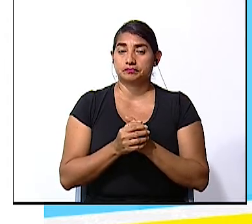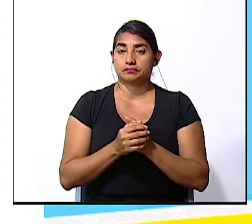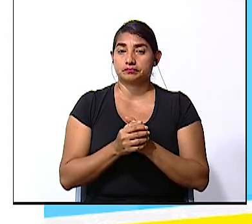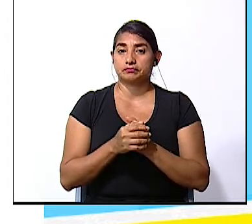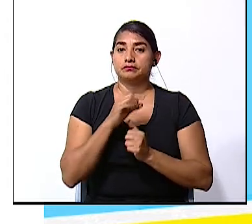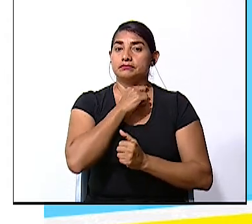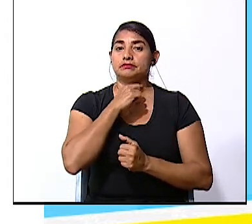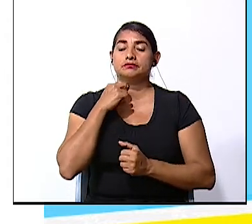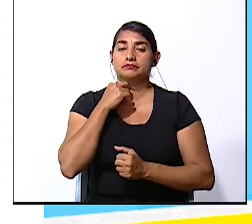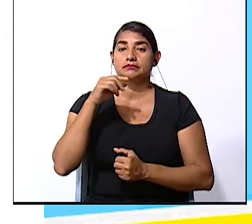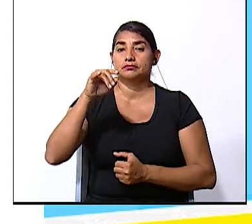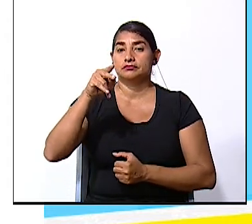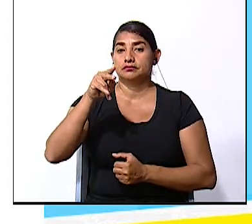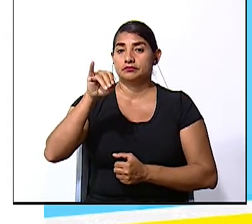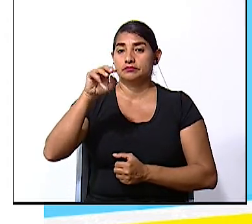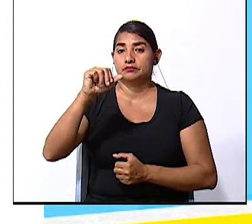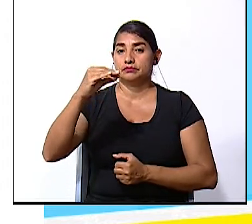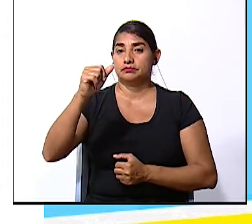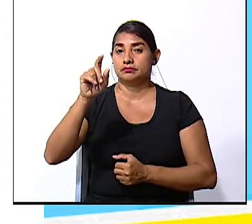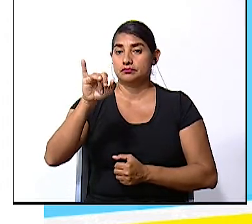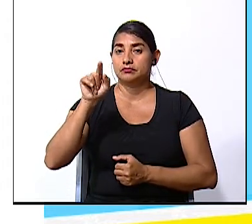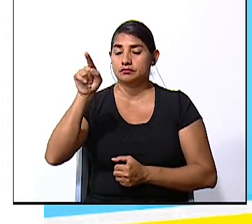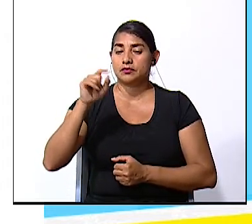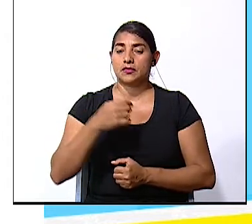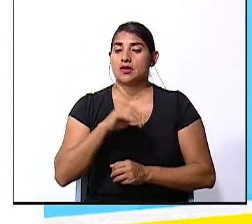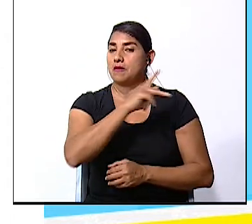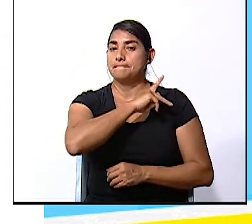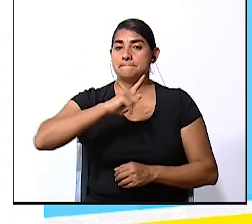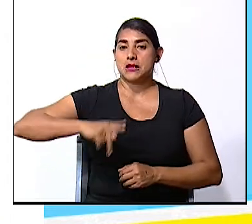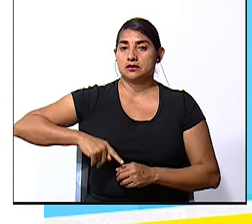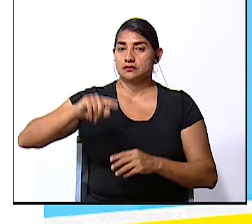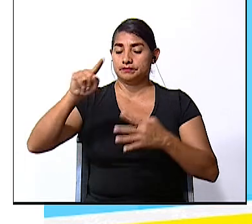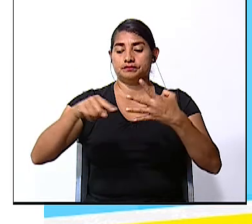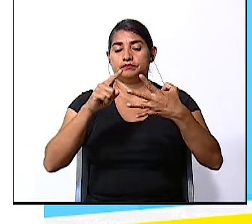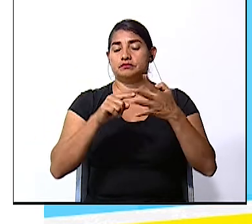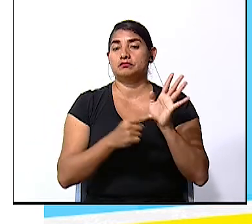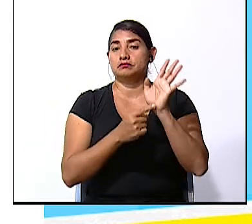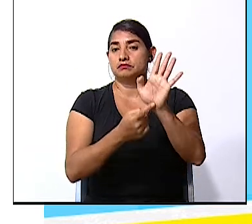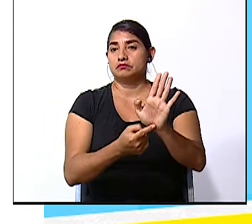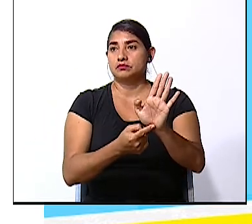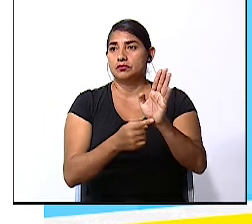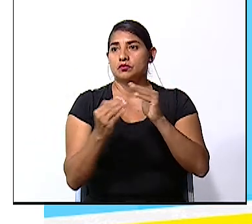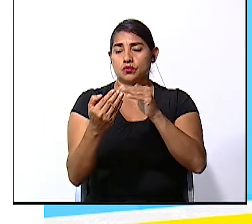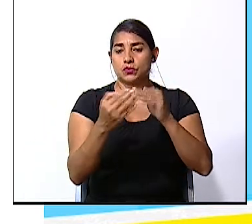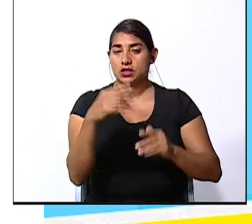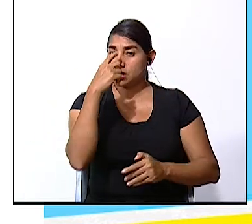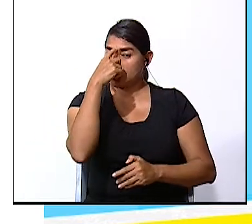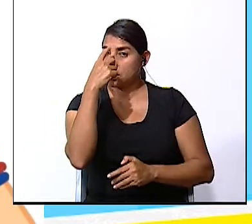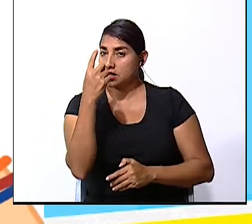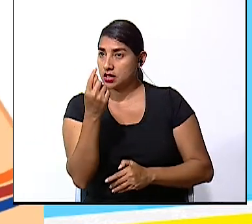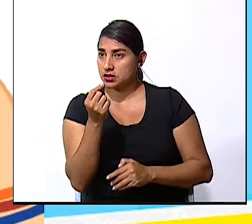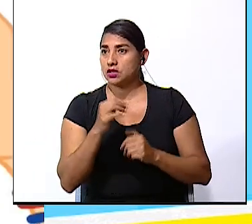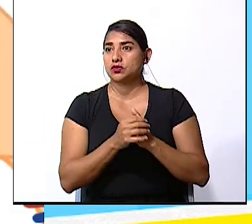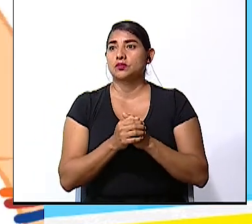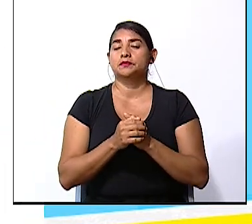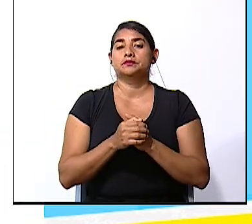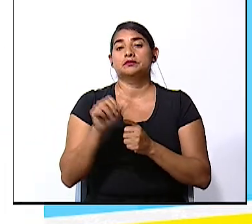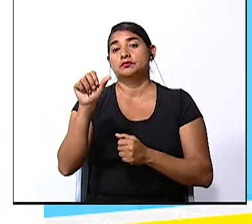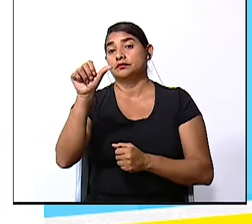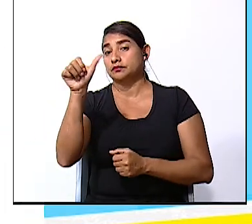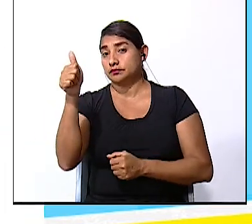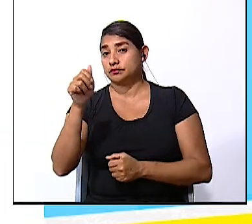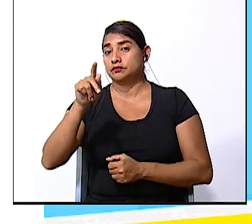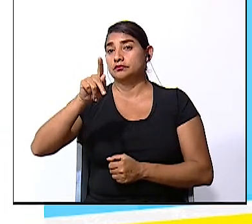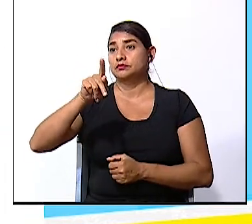presbítero Nicolás Carrillo, quien presidió la junta. Él representaba al pueblo de Escazú. El presbítero Juan